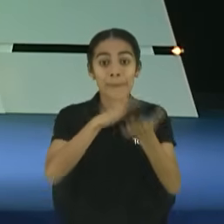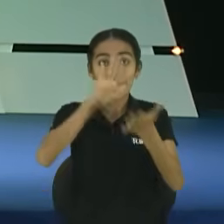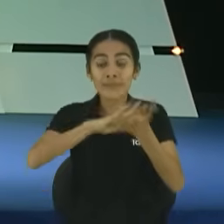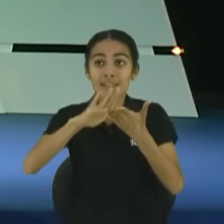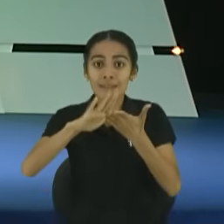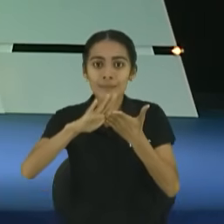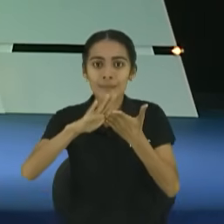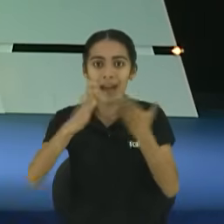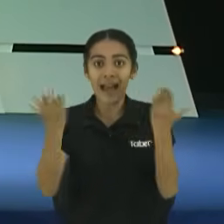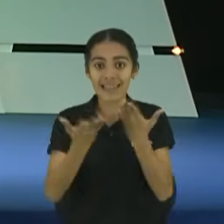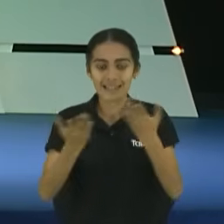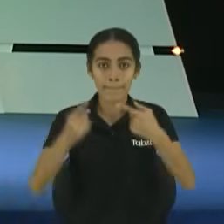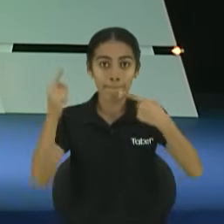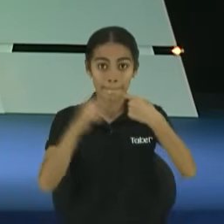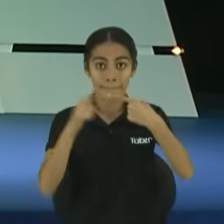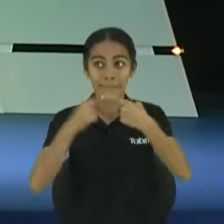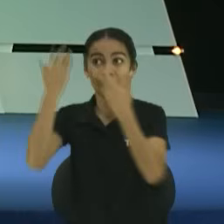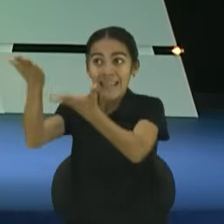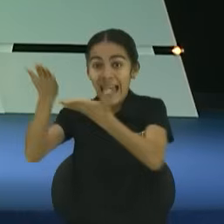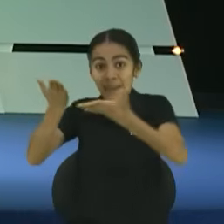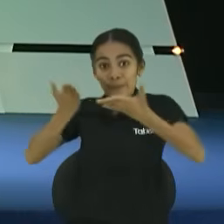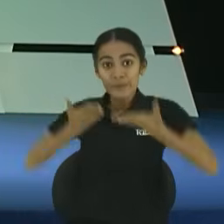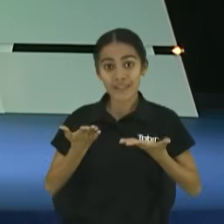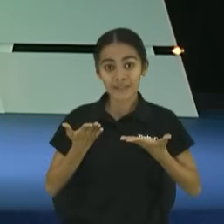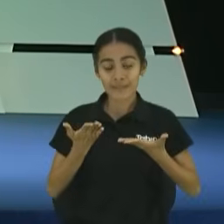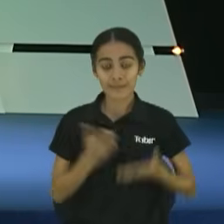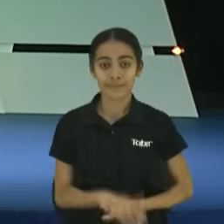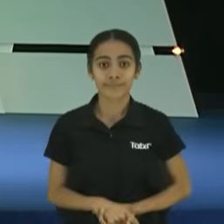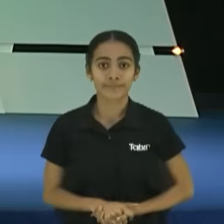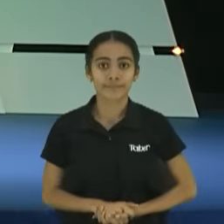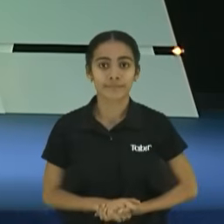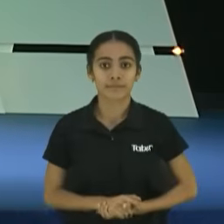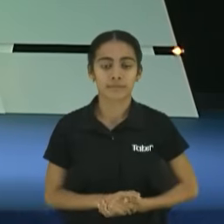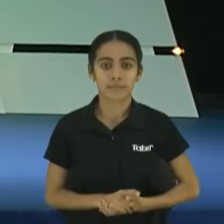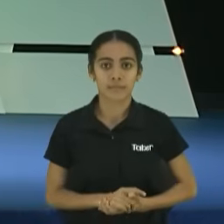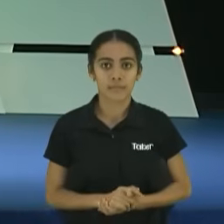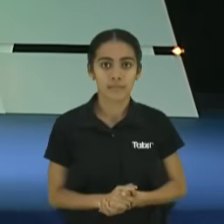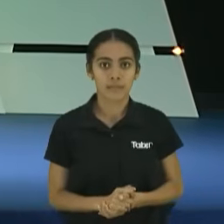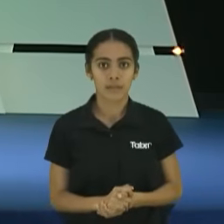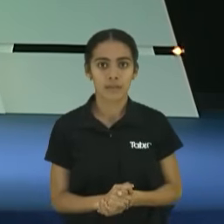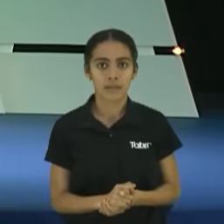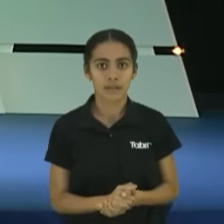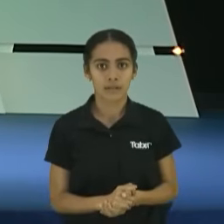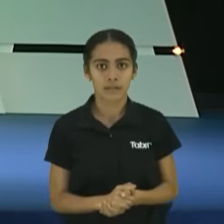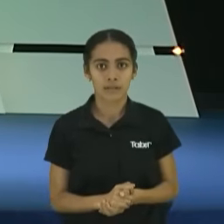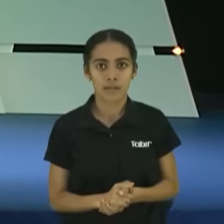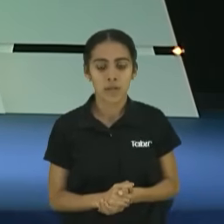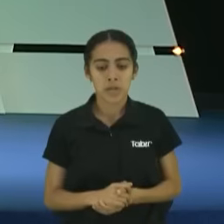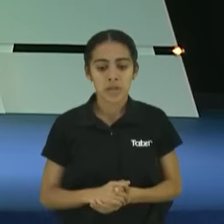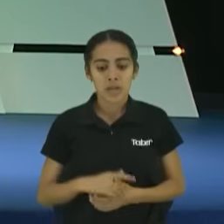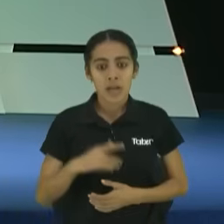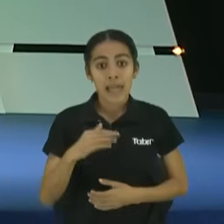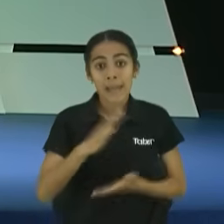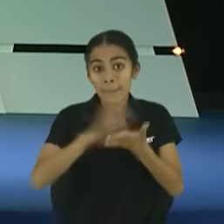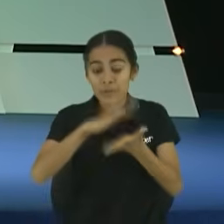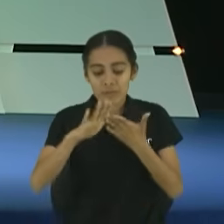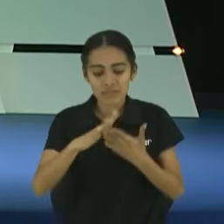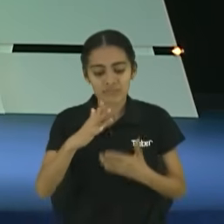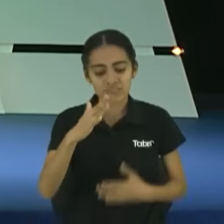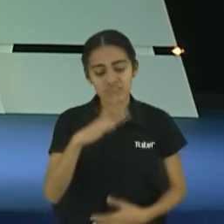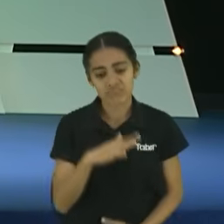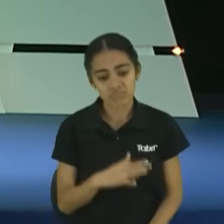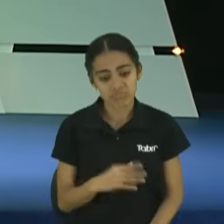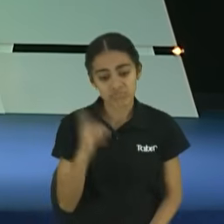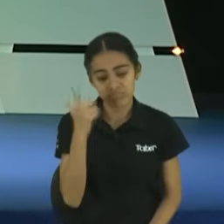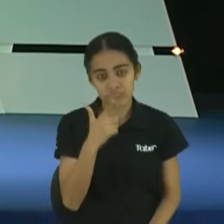ayudarnos. ¿Qué hace el Espíritu Santo? Ayudarnos. Por eso no lo debemos de contristar.